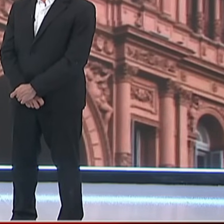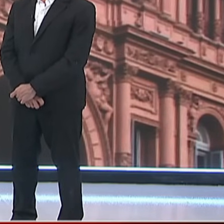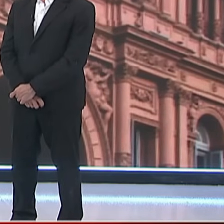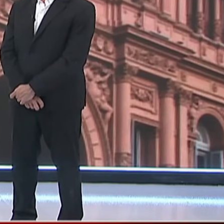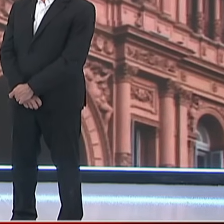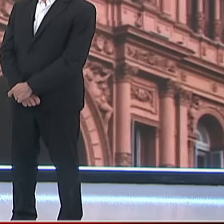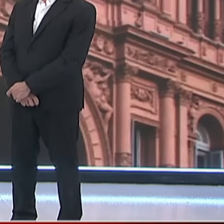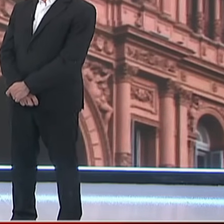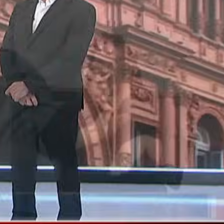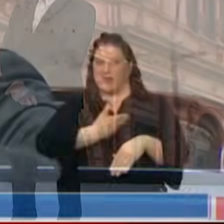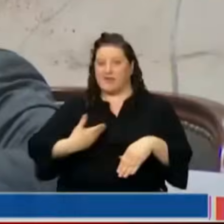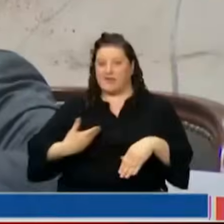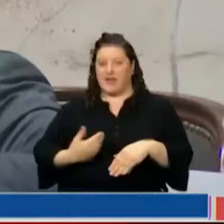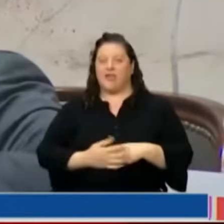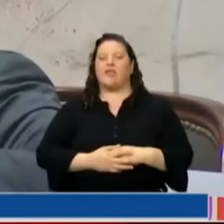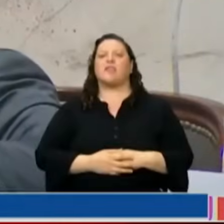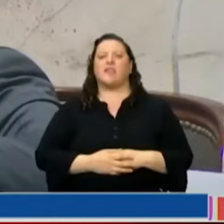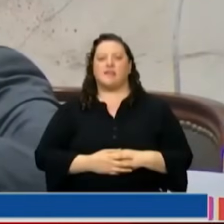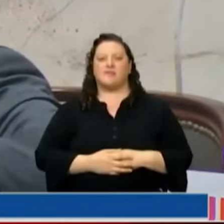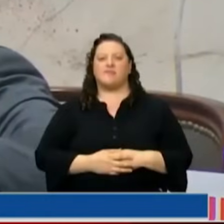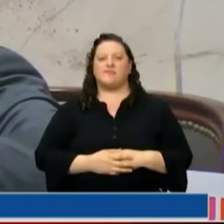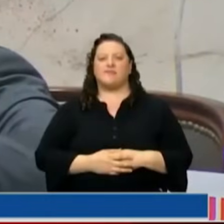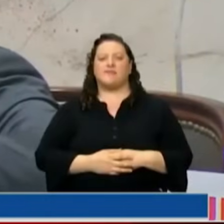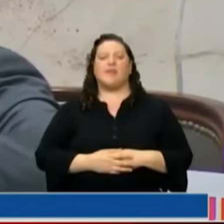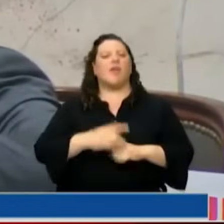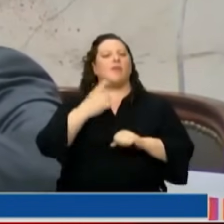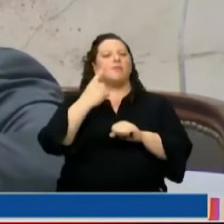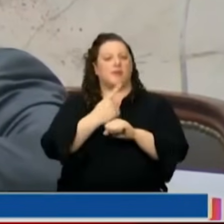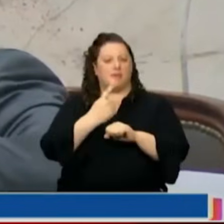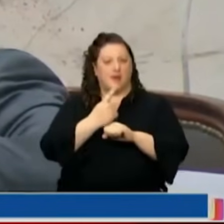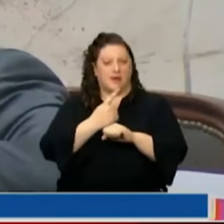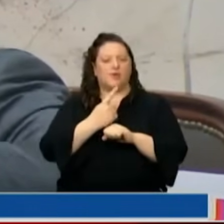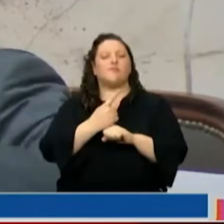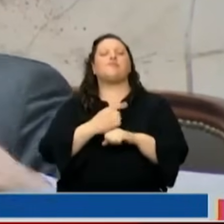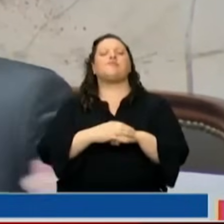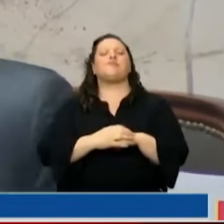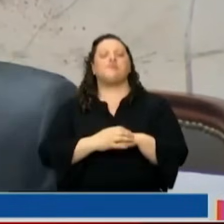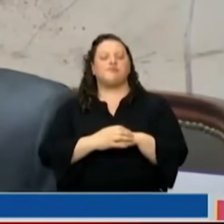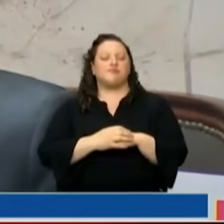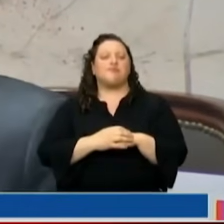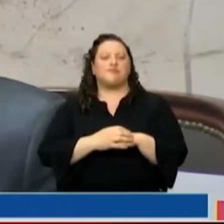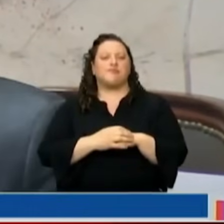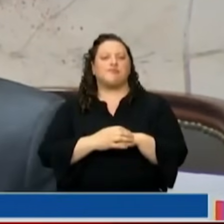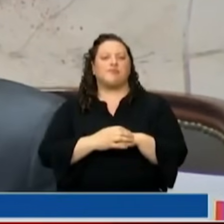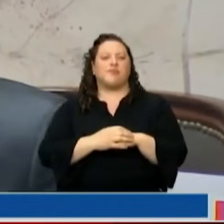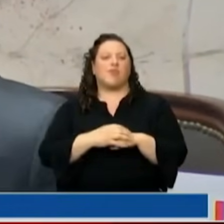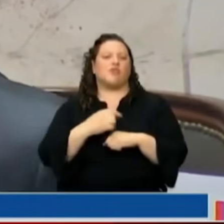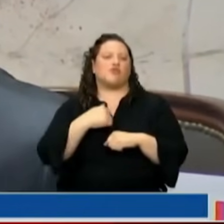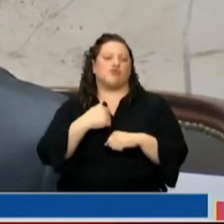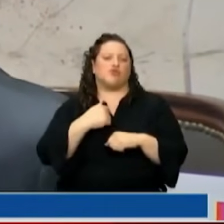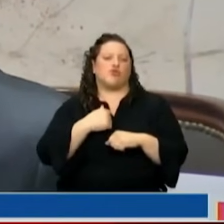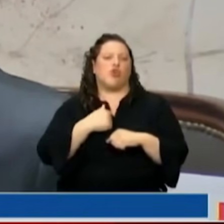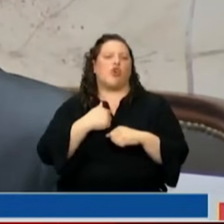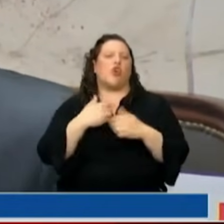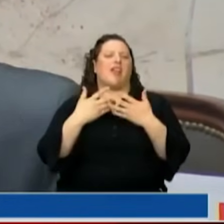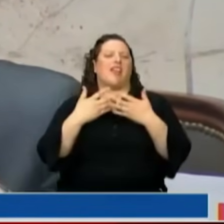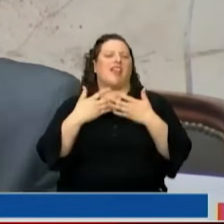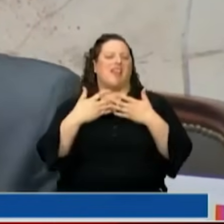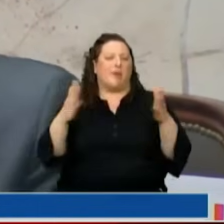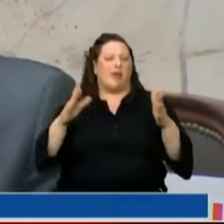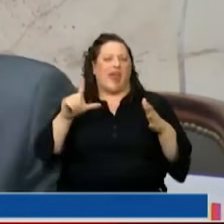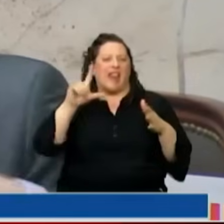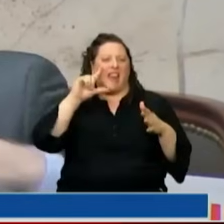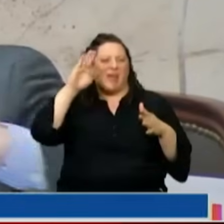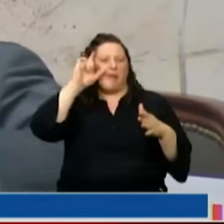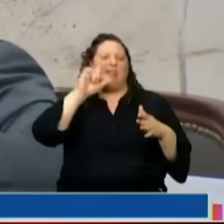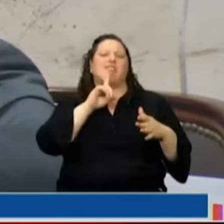sé. Veamos. En primer lugar, como liberal libertario que soy,